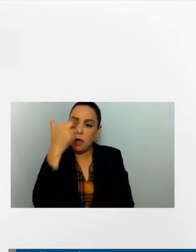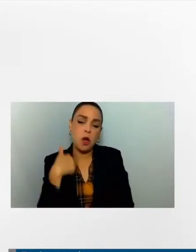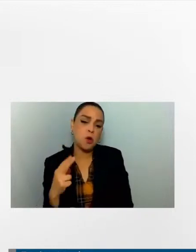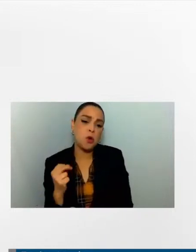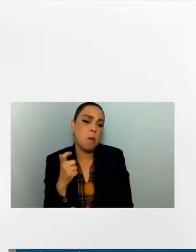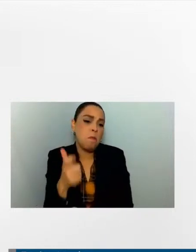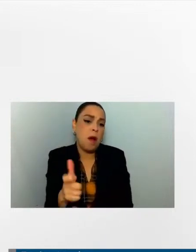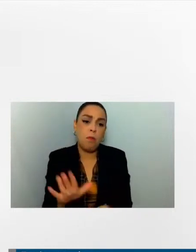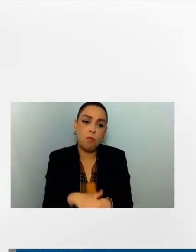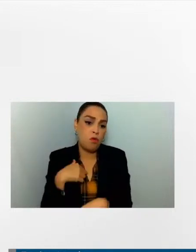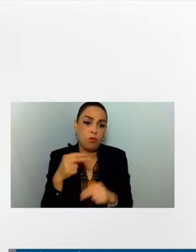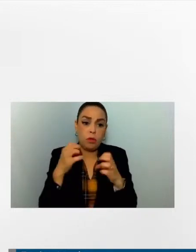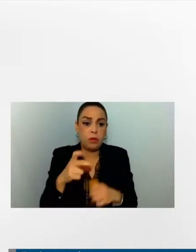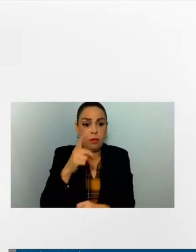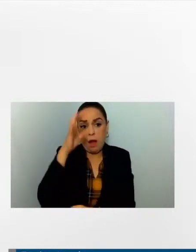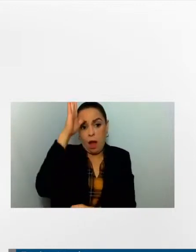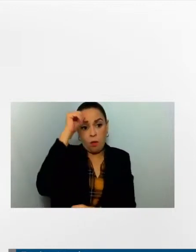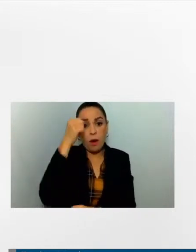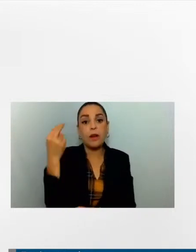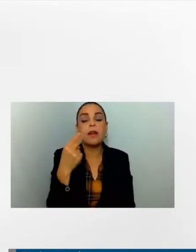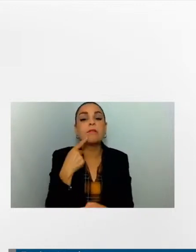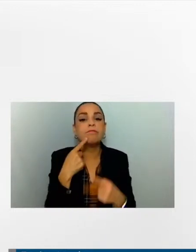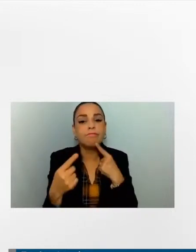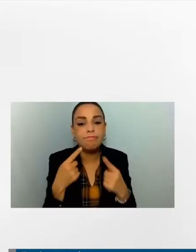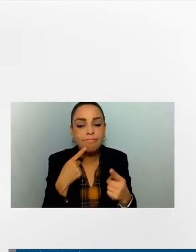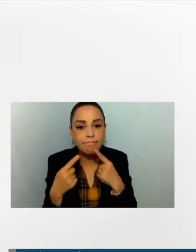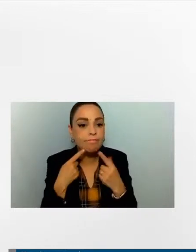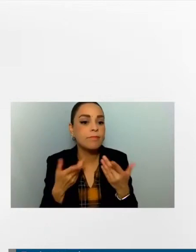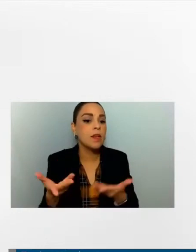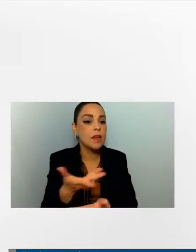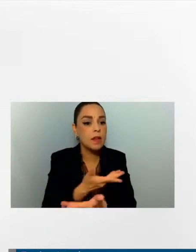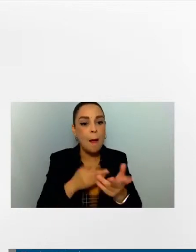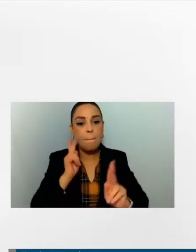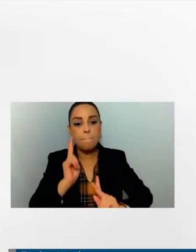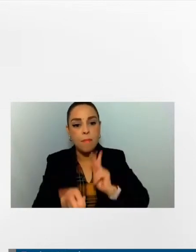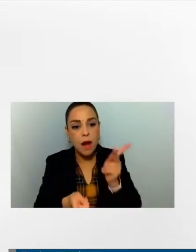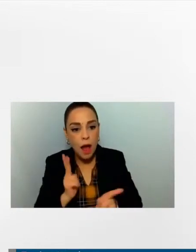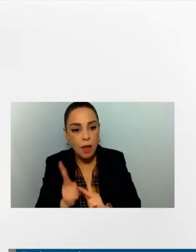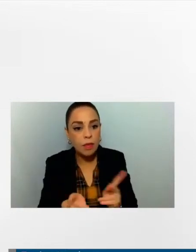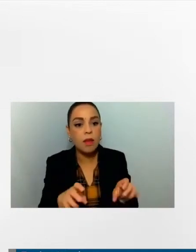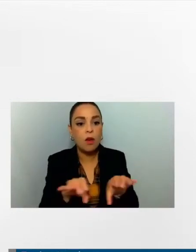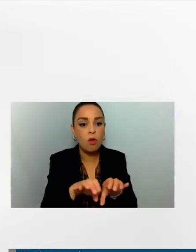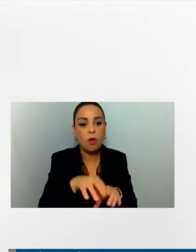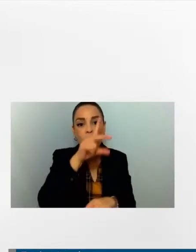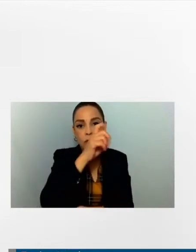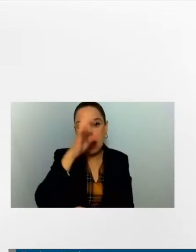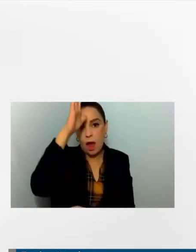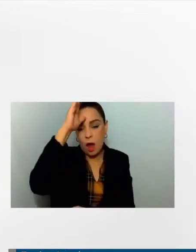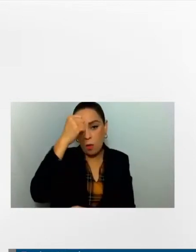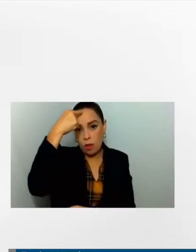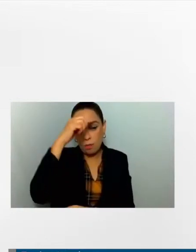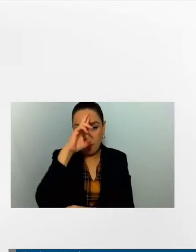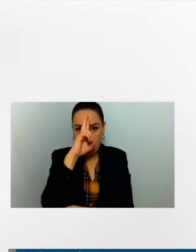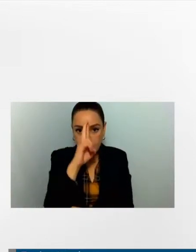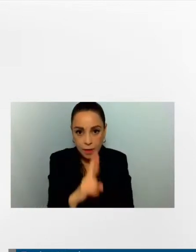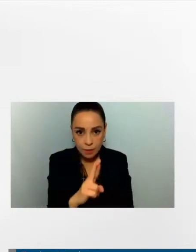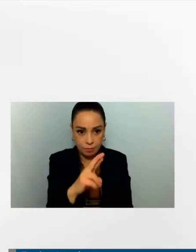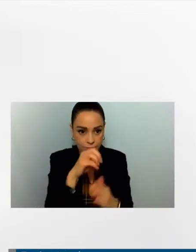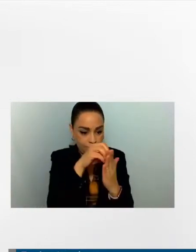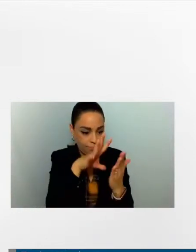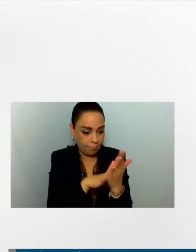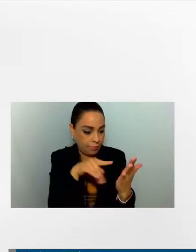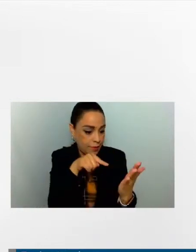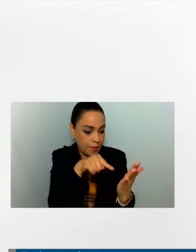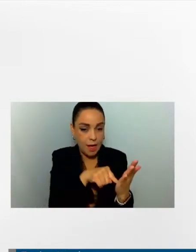la mediación pues hay una lógica más de pues que todo mundo se vaya en cierta forma conforme con el acuerdo, ¿no? No es